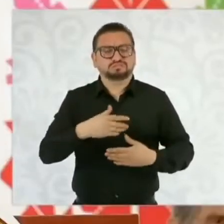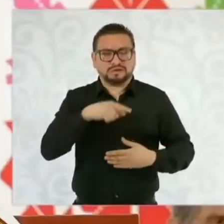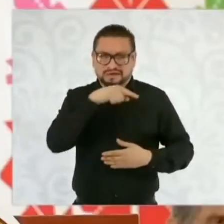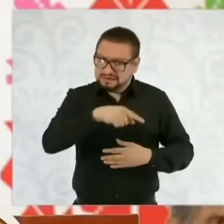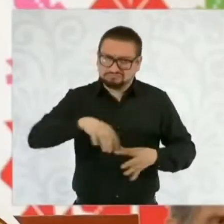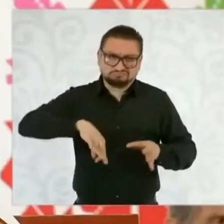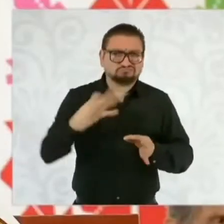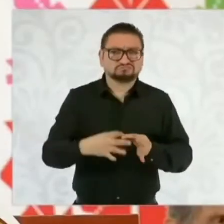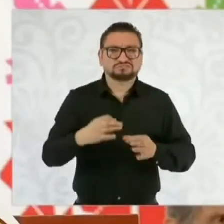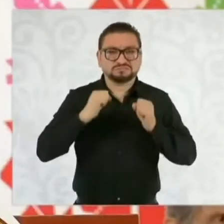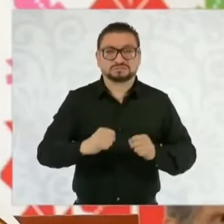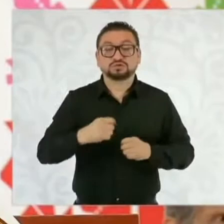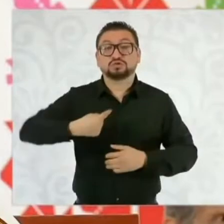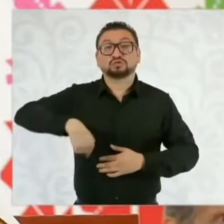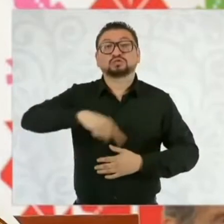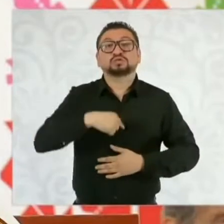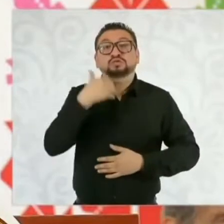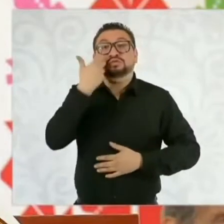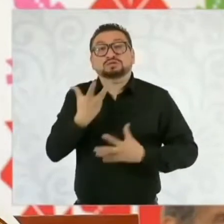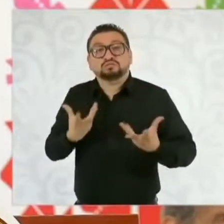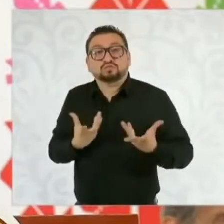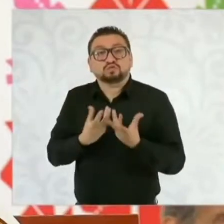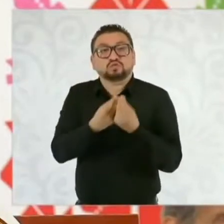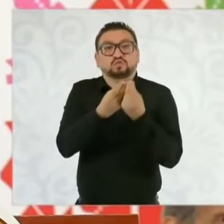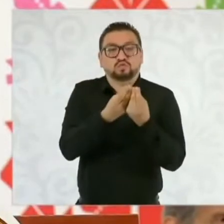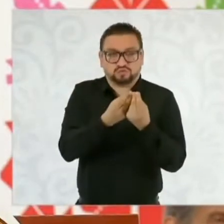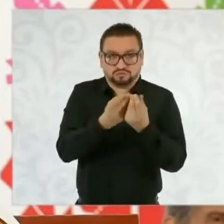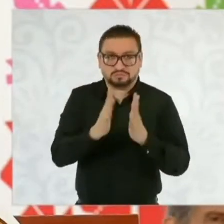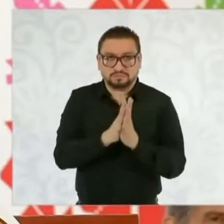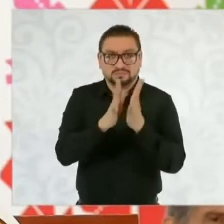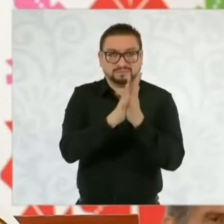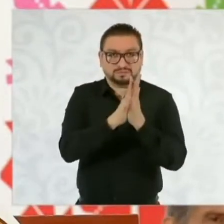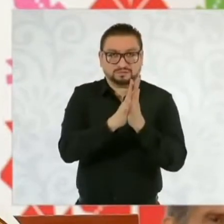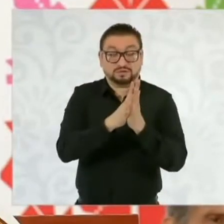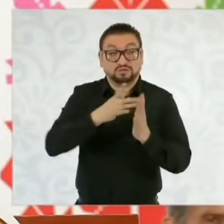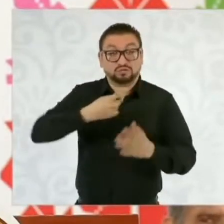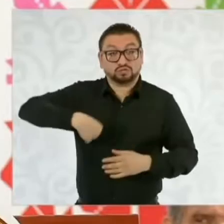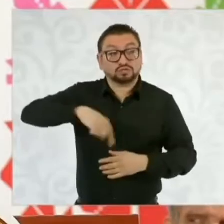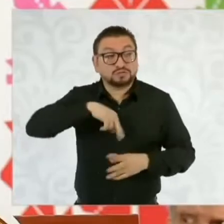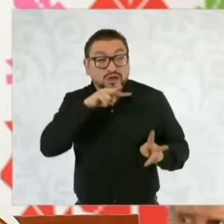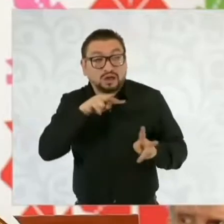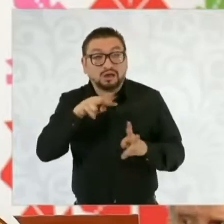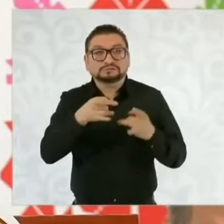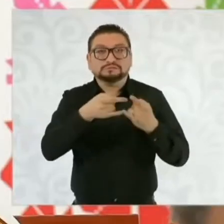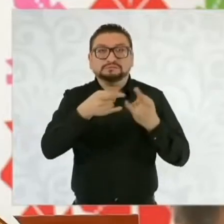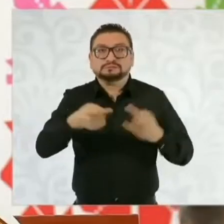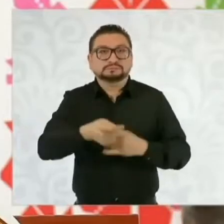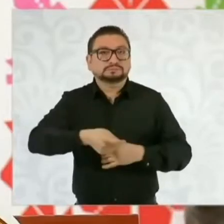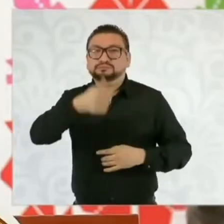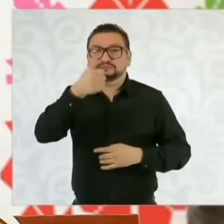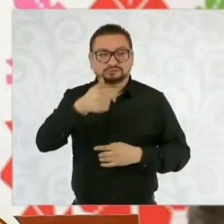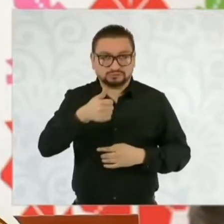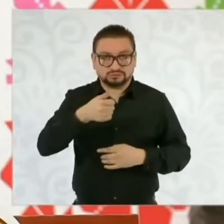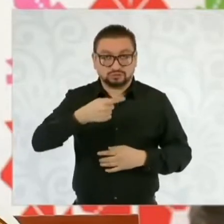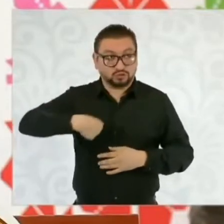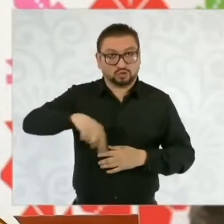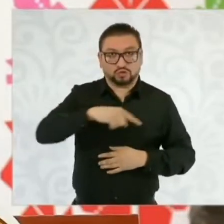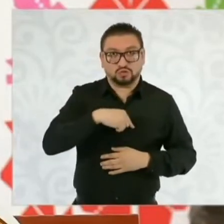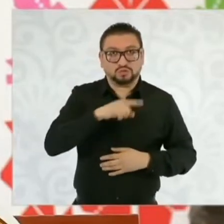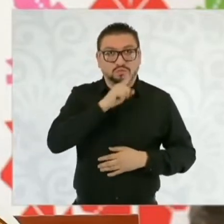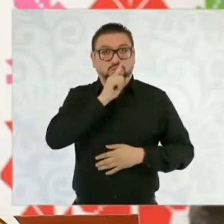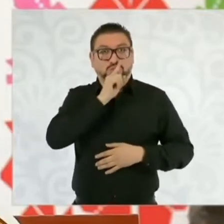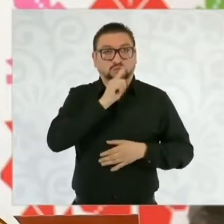formar parte de esta historia, no como observadores, sino como protagonistas de esta